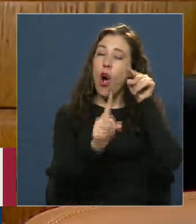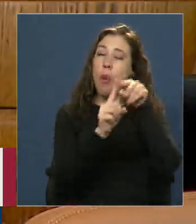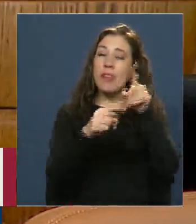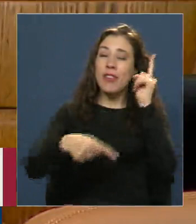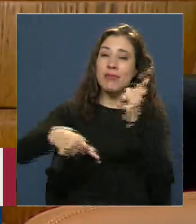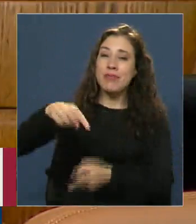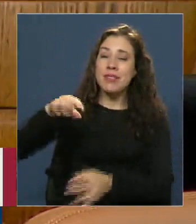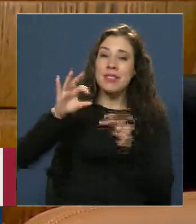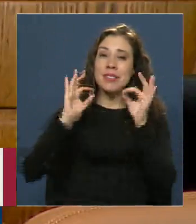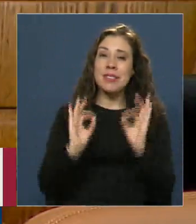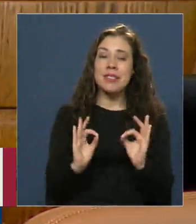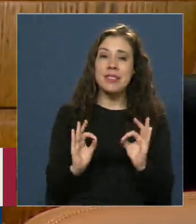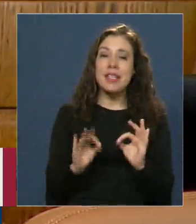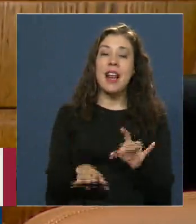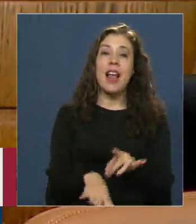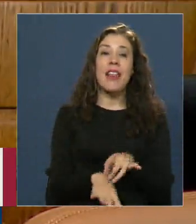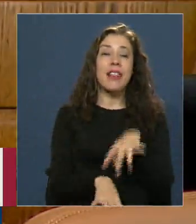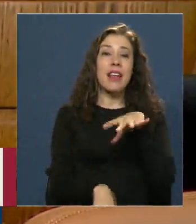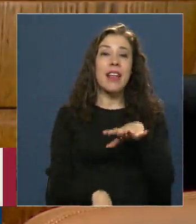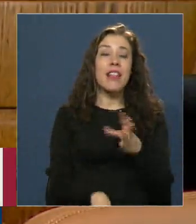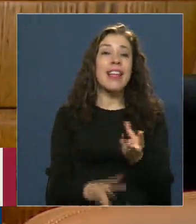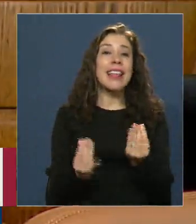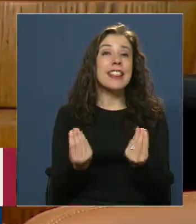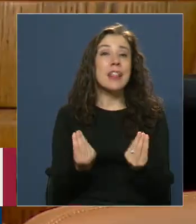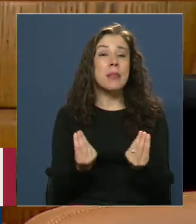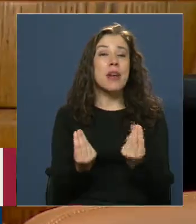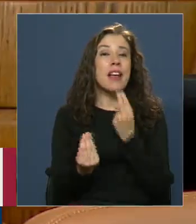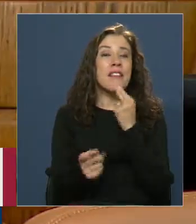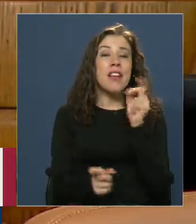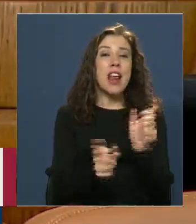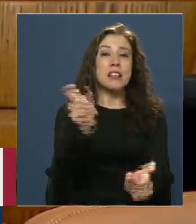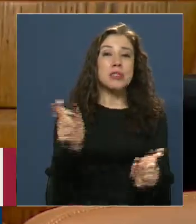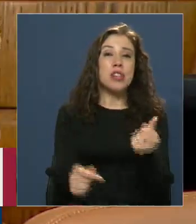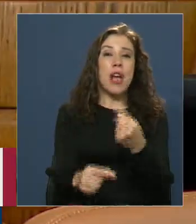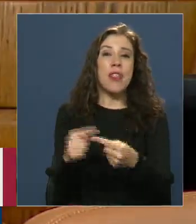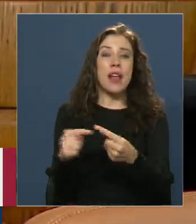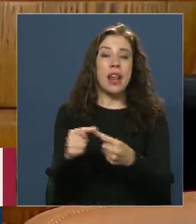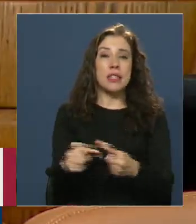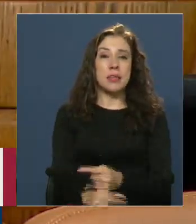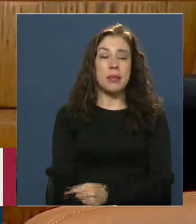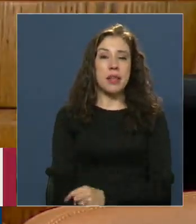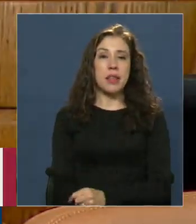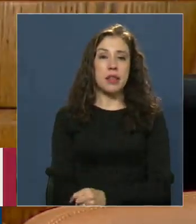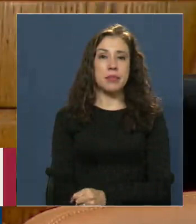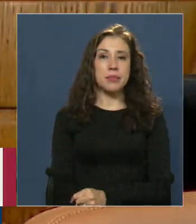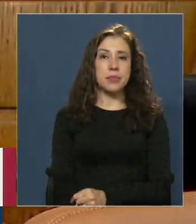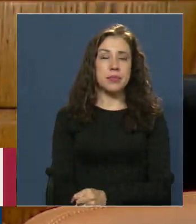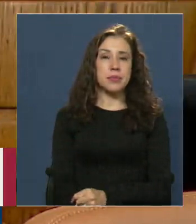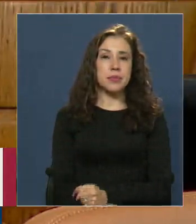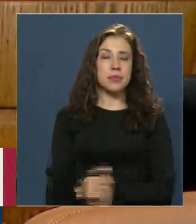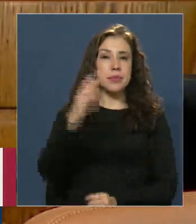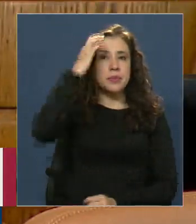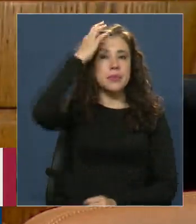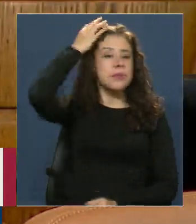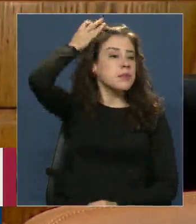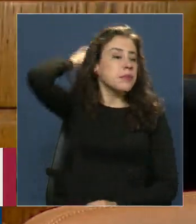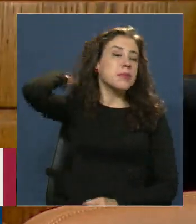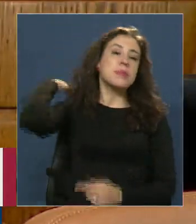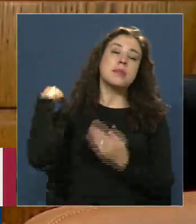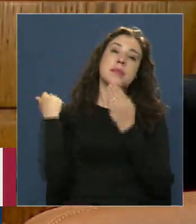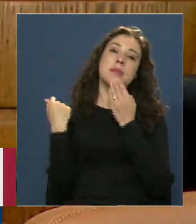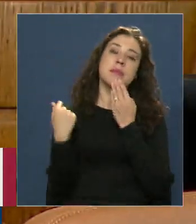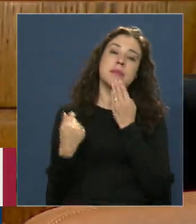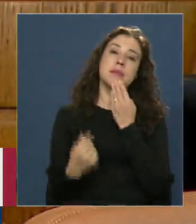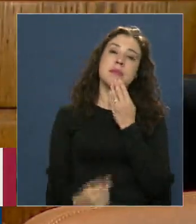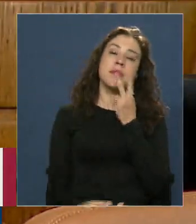manera integral las fragilidades y temores de la clase media. Todo esto, señores diputados, sin dejar de lado